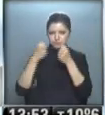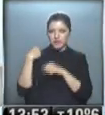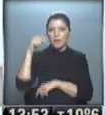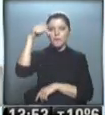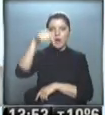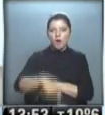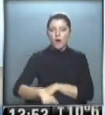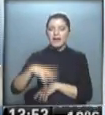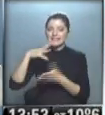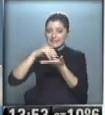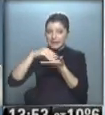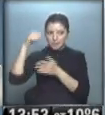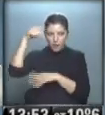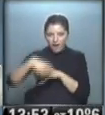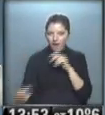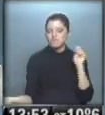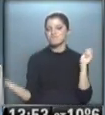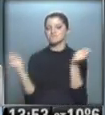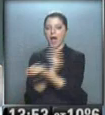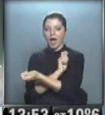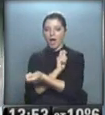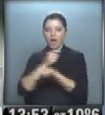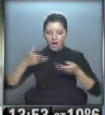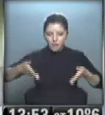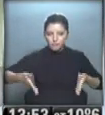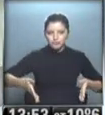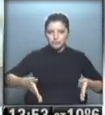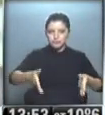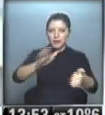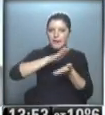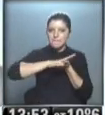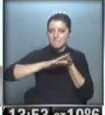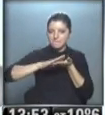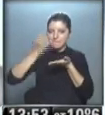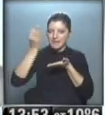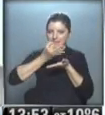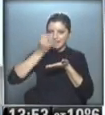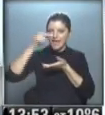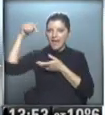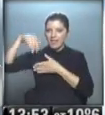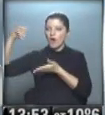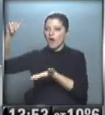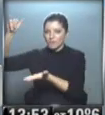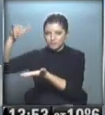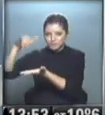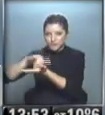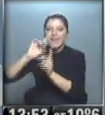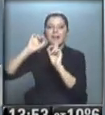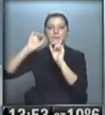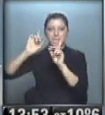asfalto y ahora le ponemos aire le ponemos el aeropuerto y